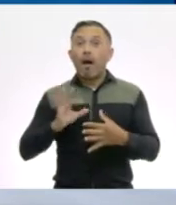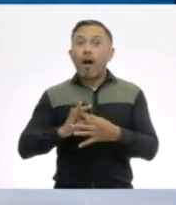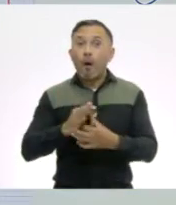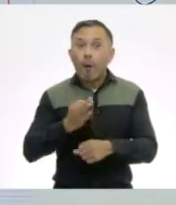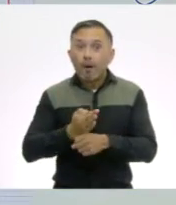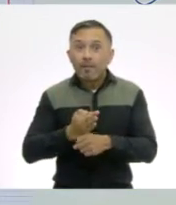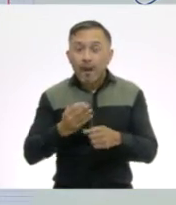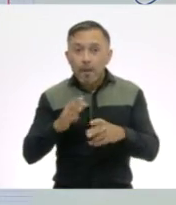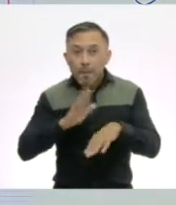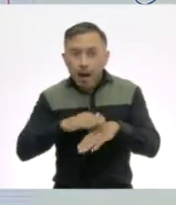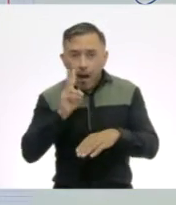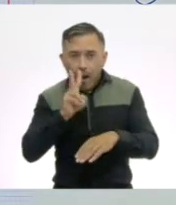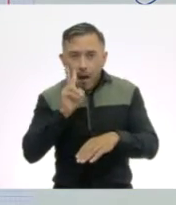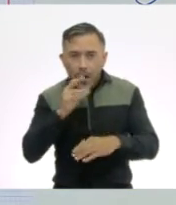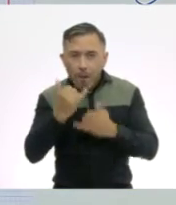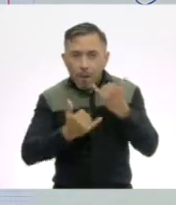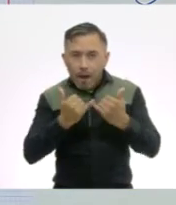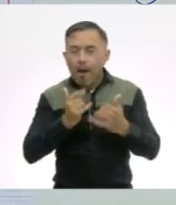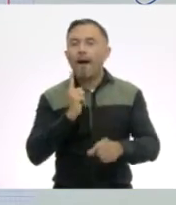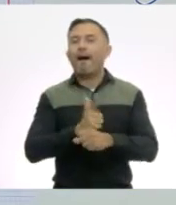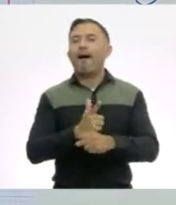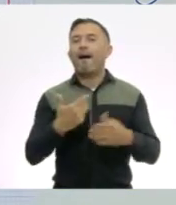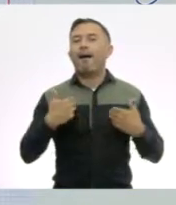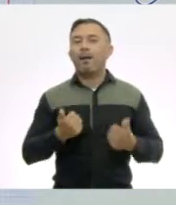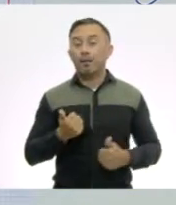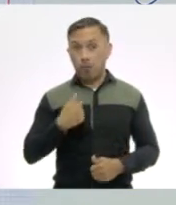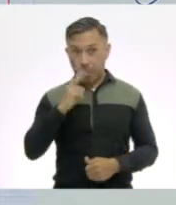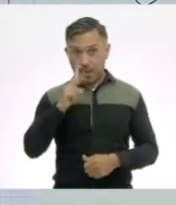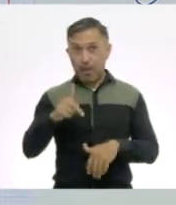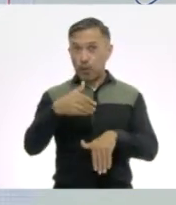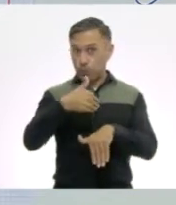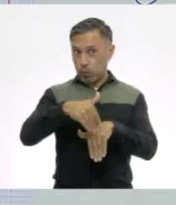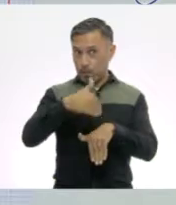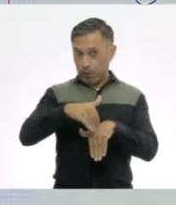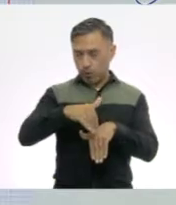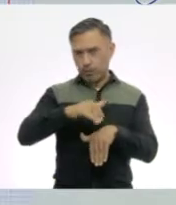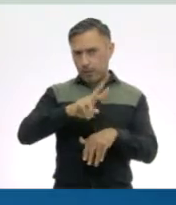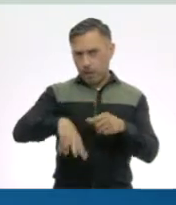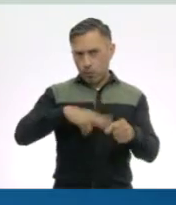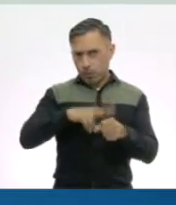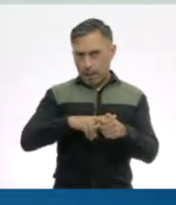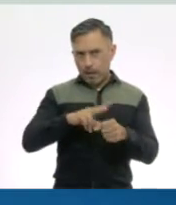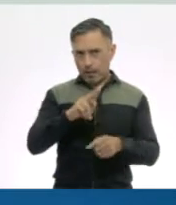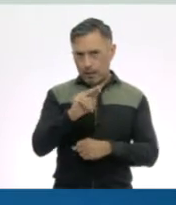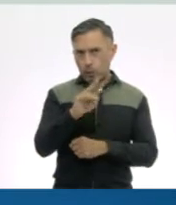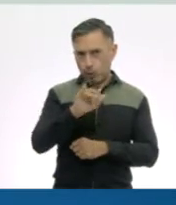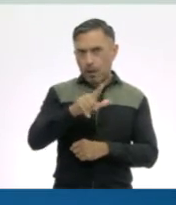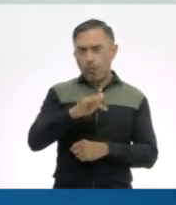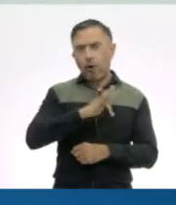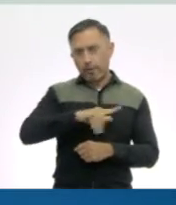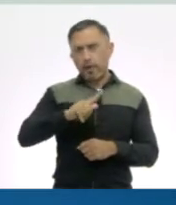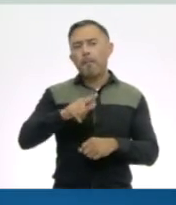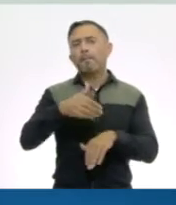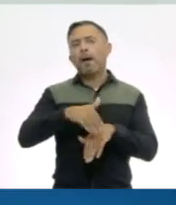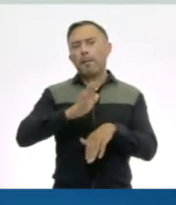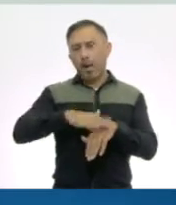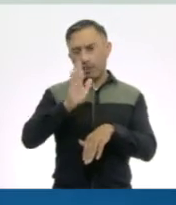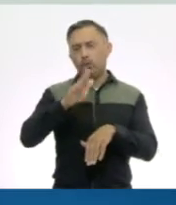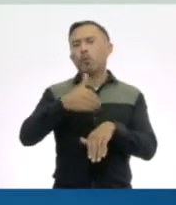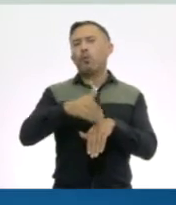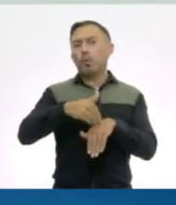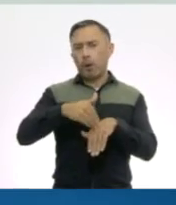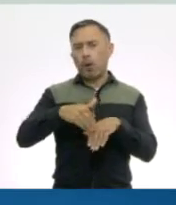aparte de que comprobamos de que aquí, a diferencia de con los números naturales, donde sí, obviamente, hay mayor número de cifras, el número sí es